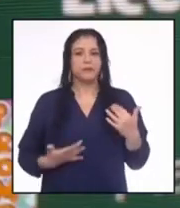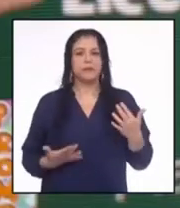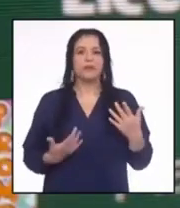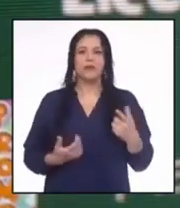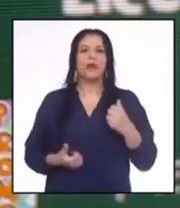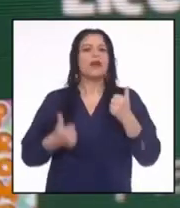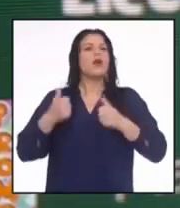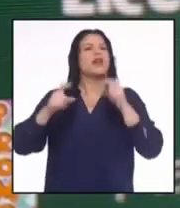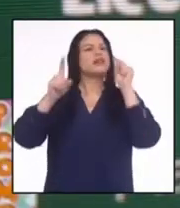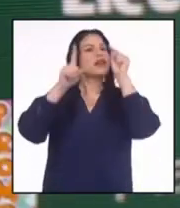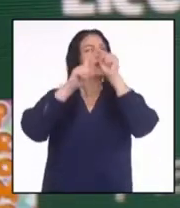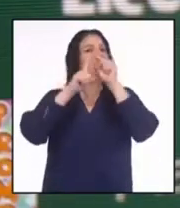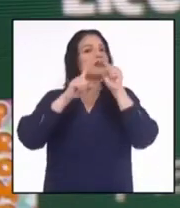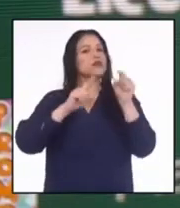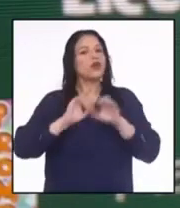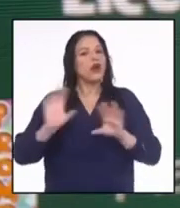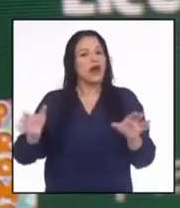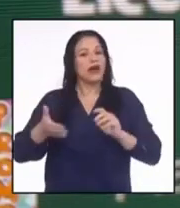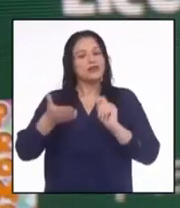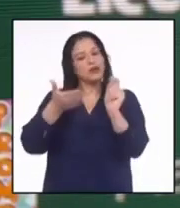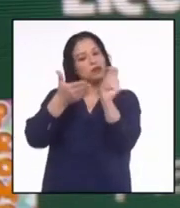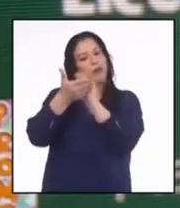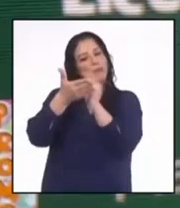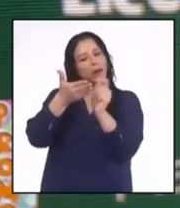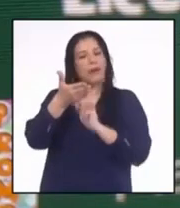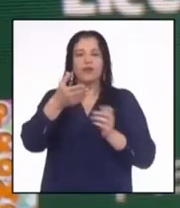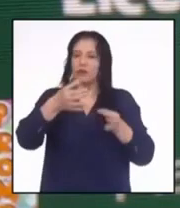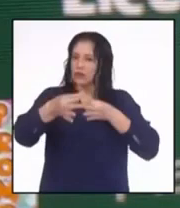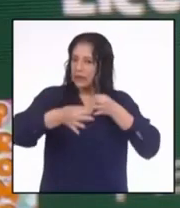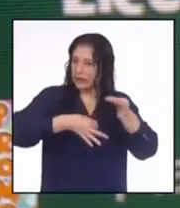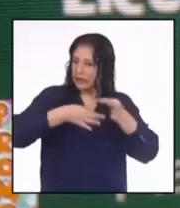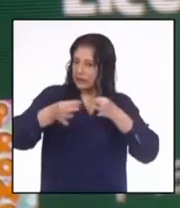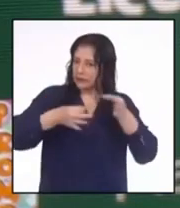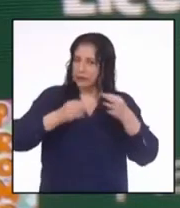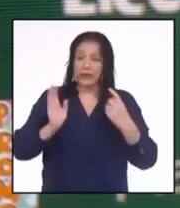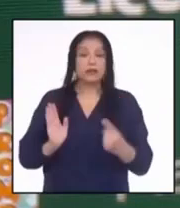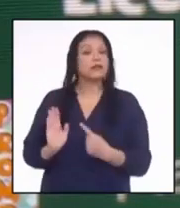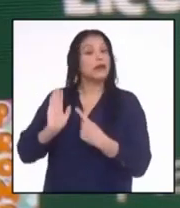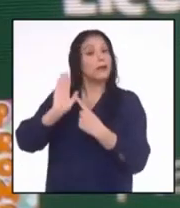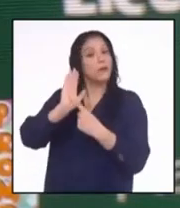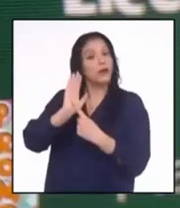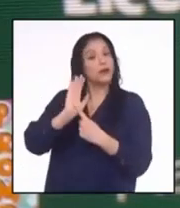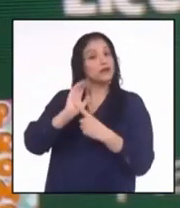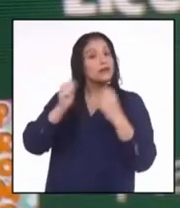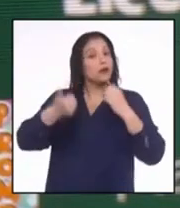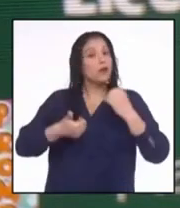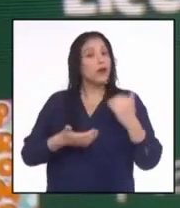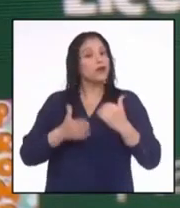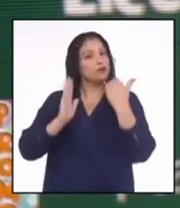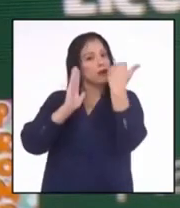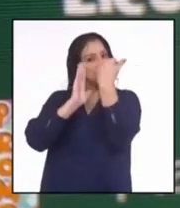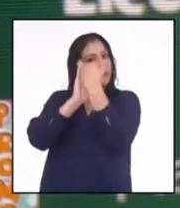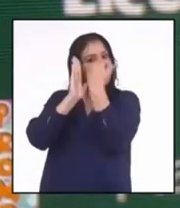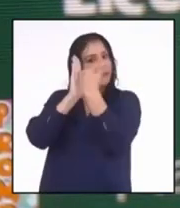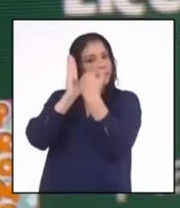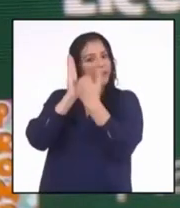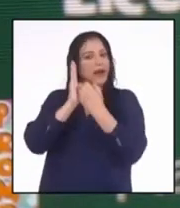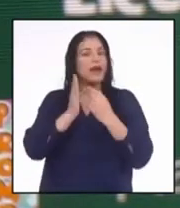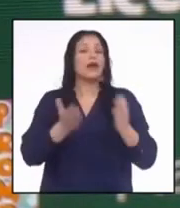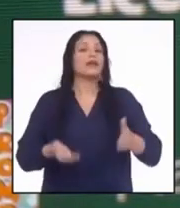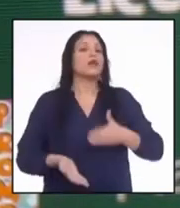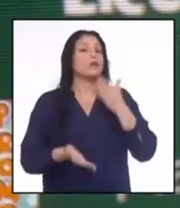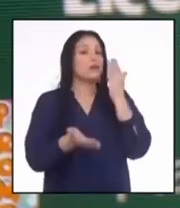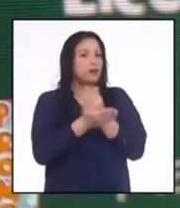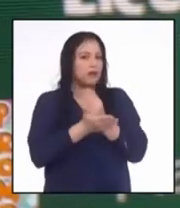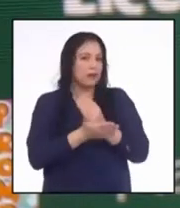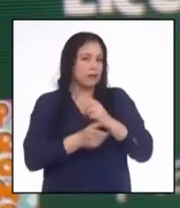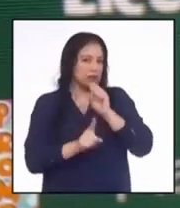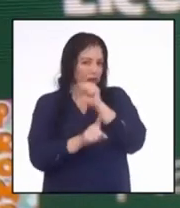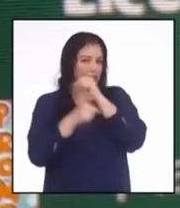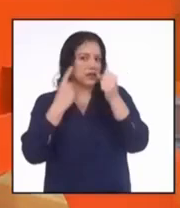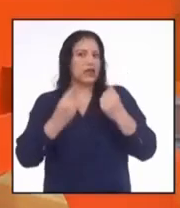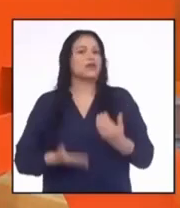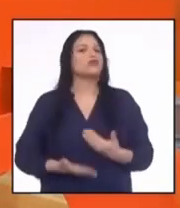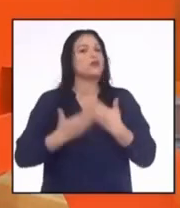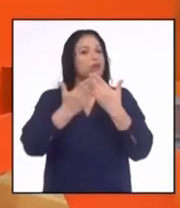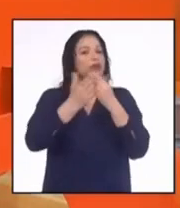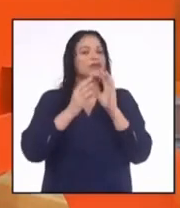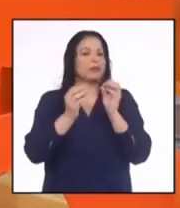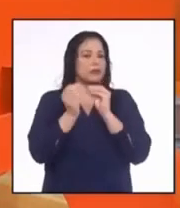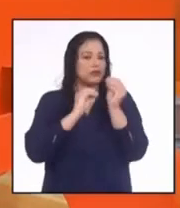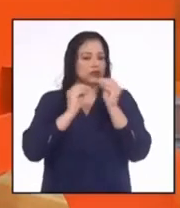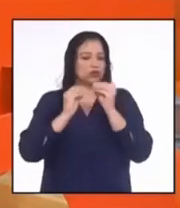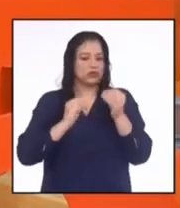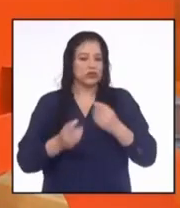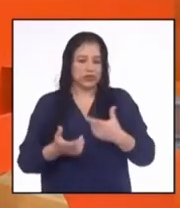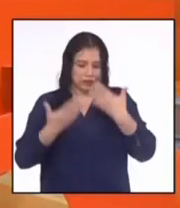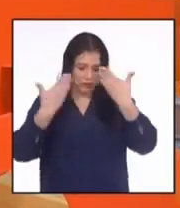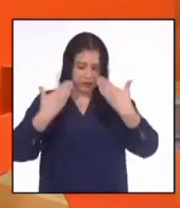El reto será construir un texto argumentativo donde presentes las dimensiones de un conflicto social y tus propuestas para su solución desde